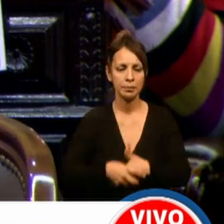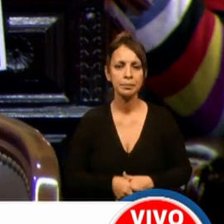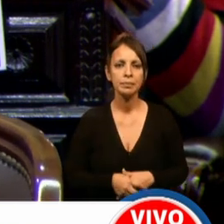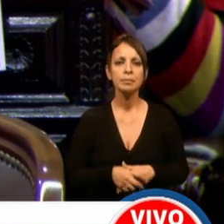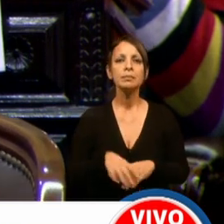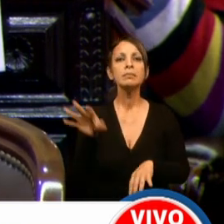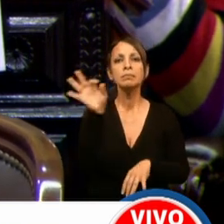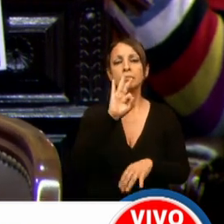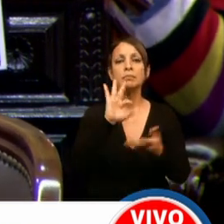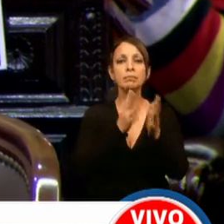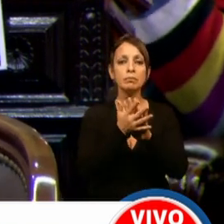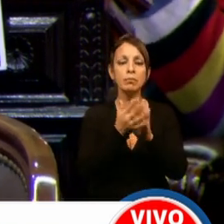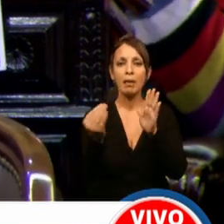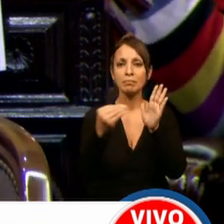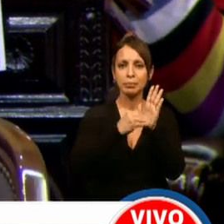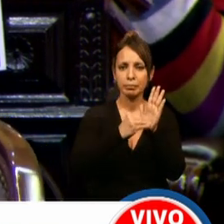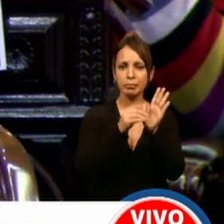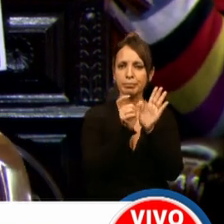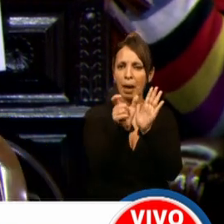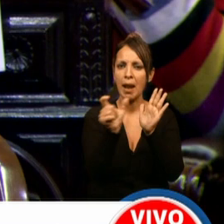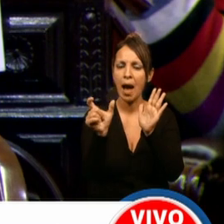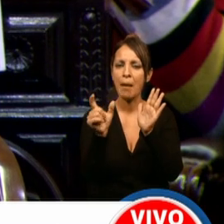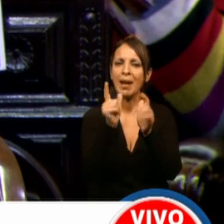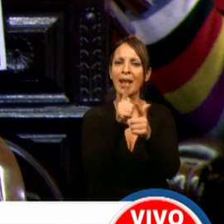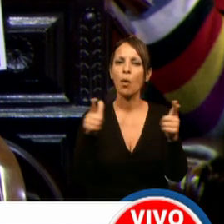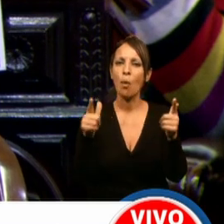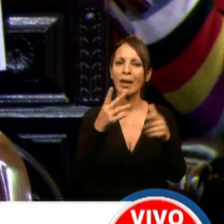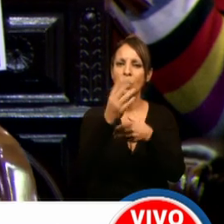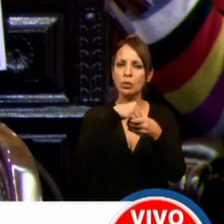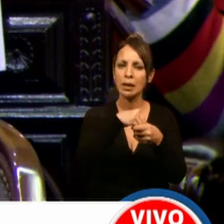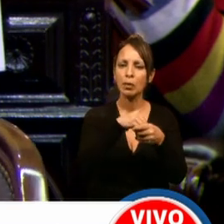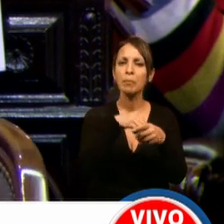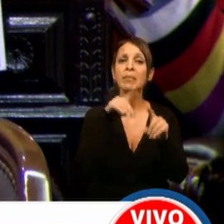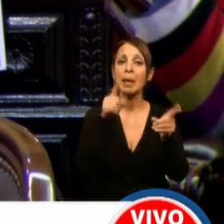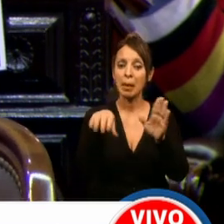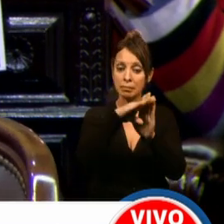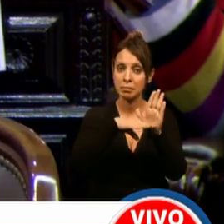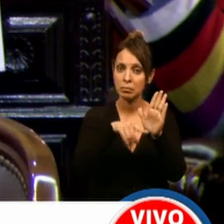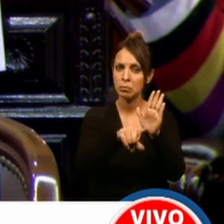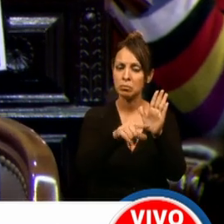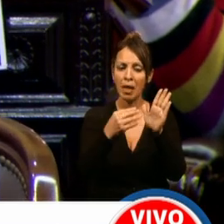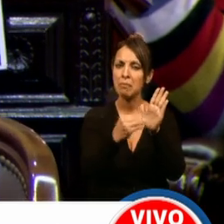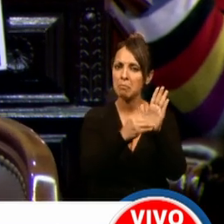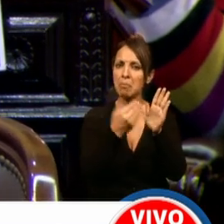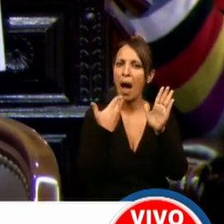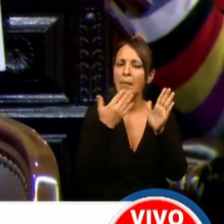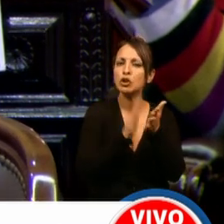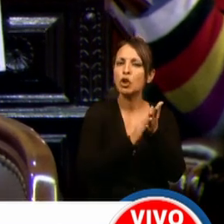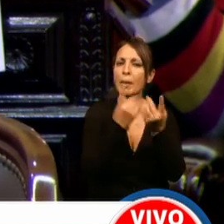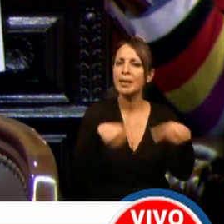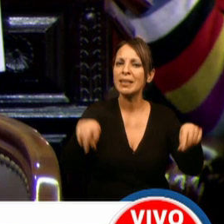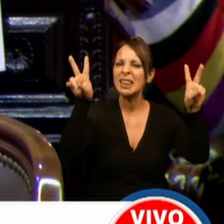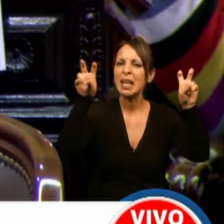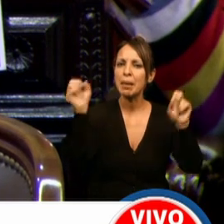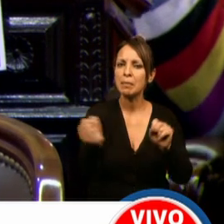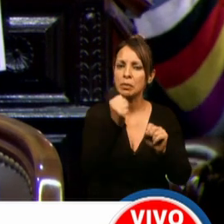el uso del lenguaje inclusivo sino que señala algunas cuestiones que a mí me parece que son verdaderamente importantes por un lado